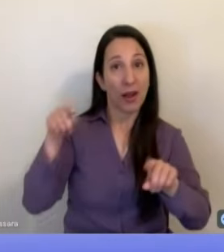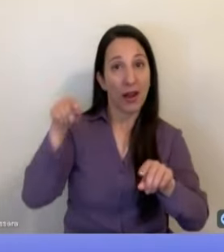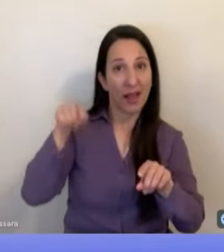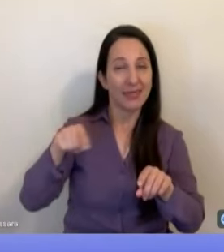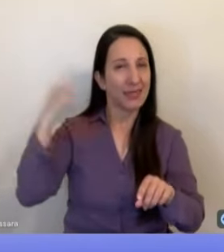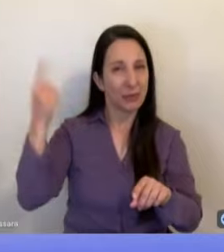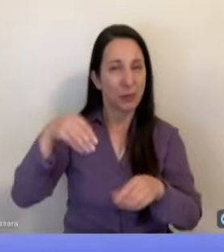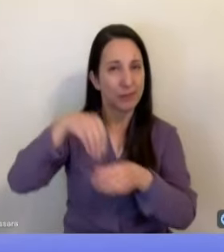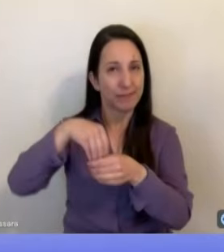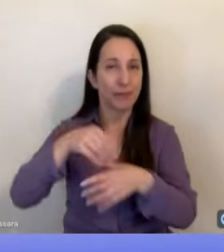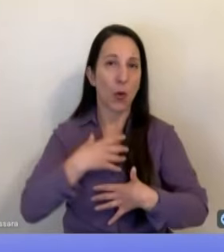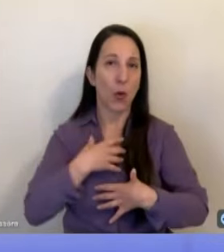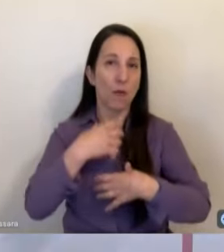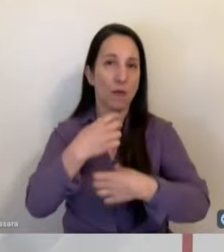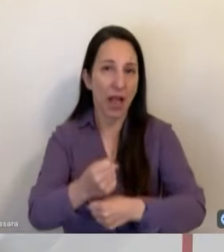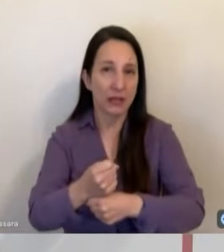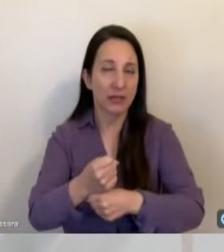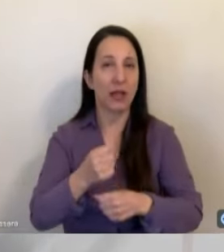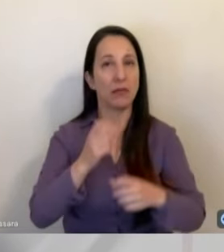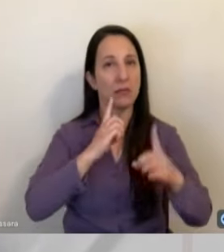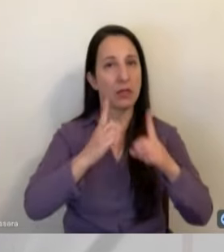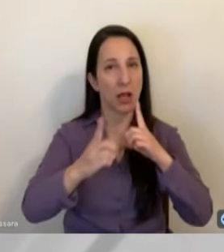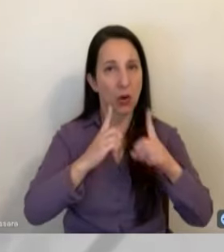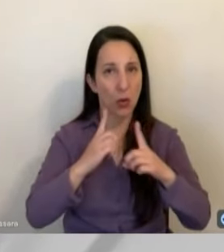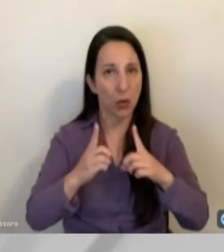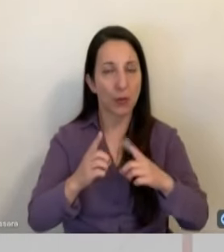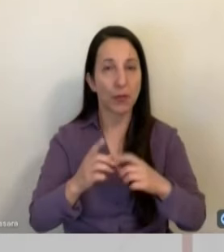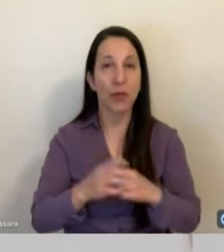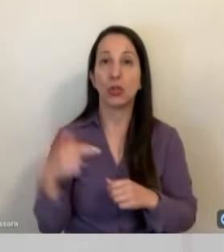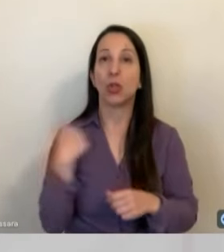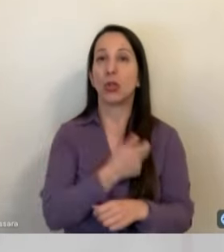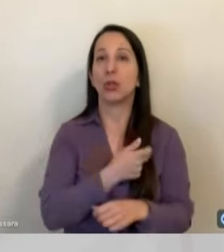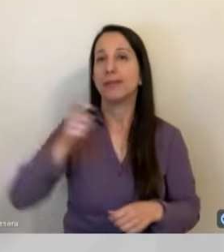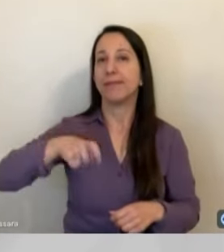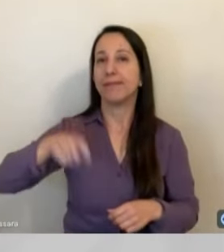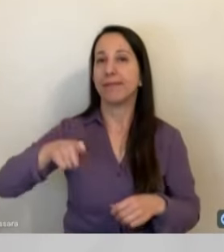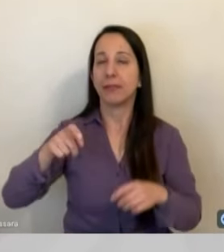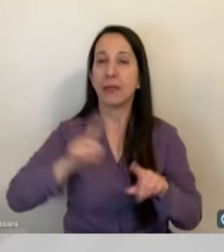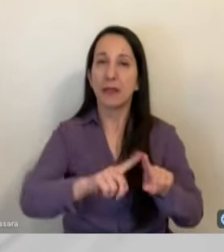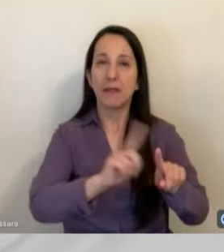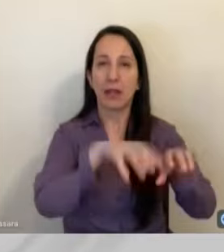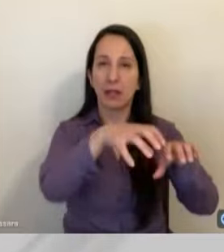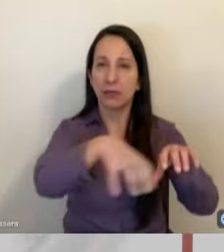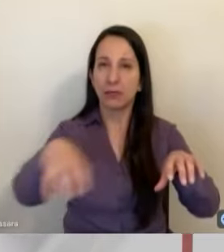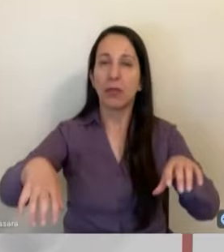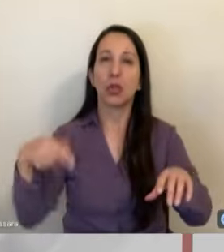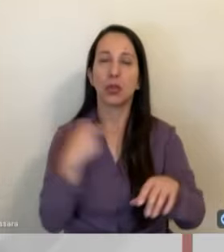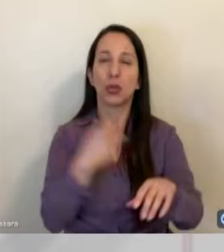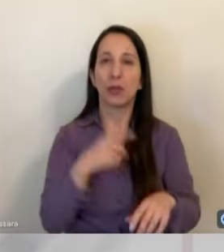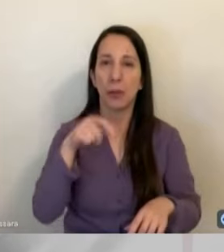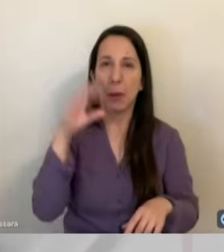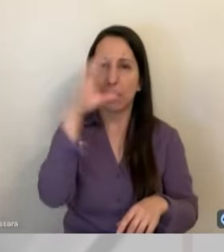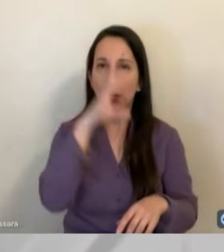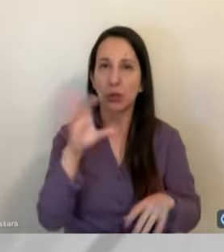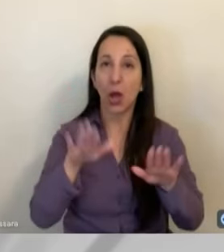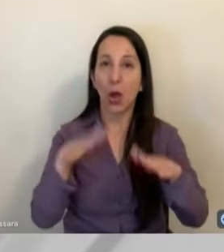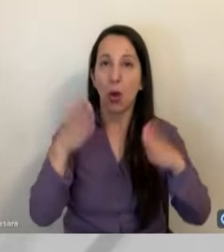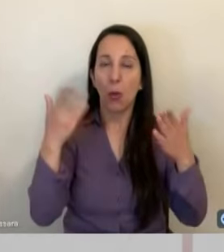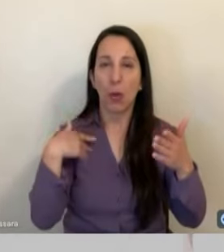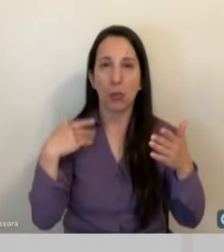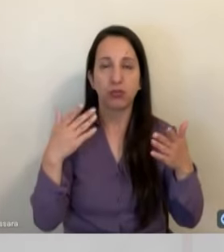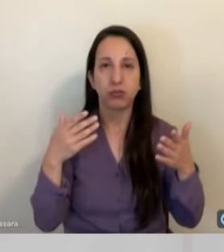confianza en las virtudes del diálogo. Nosotros necesitamos que los diferentes actores políticos busquemos cómo enfocar los diferentes